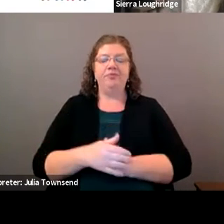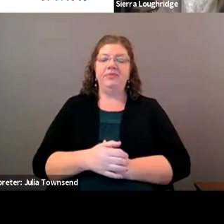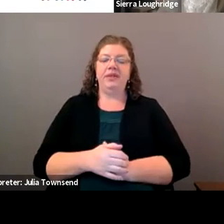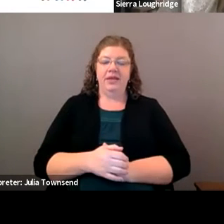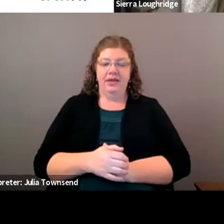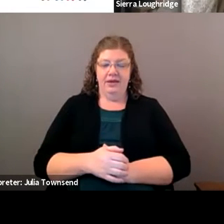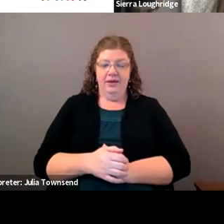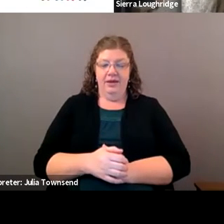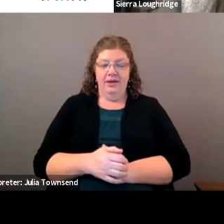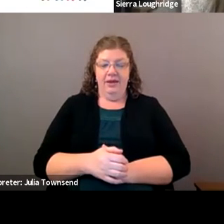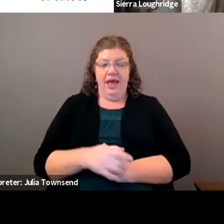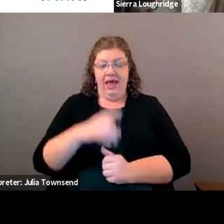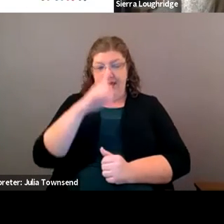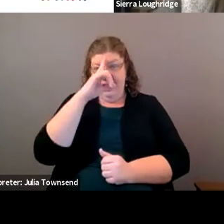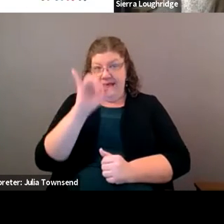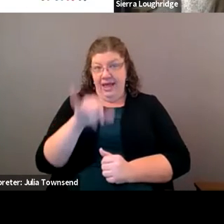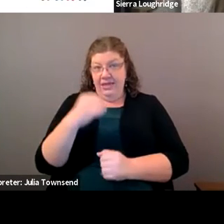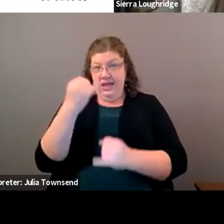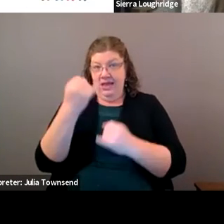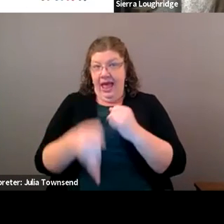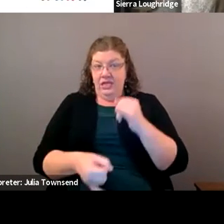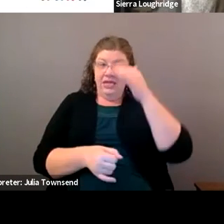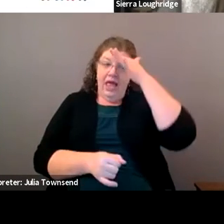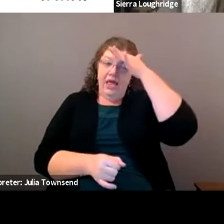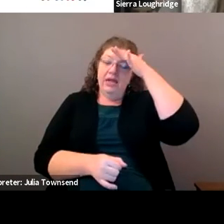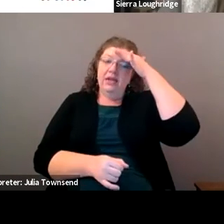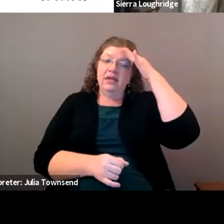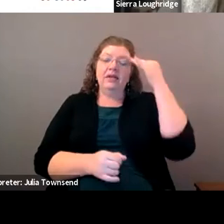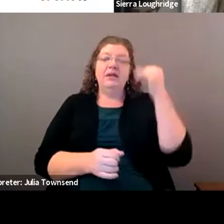Zoom. Y creo que esa es la última diapositiva.